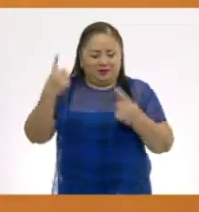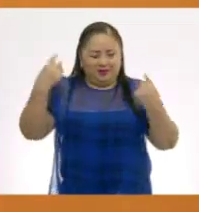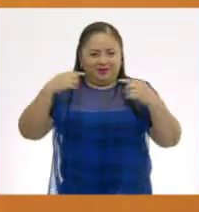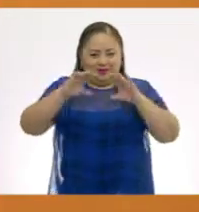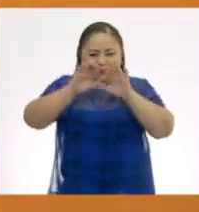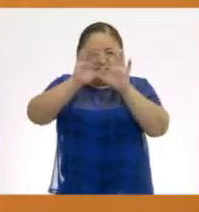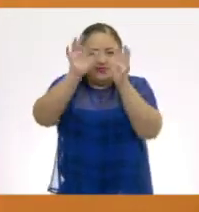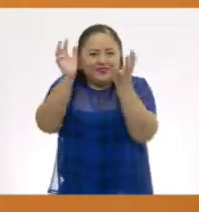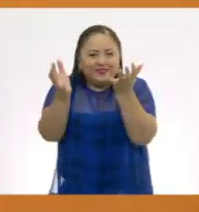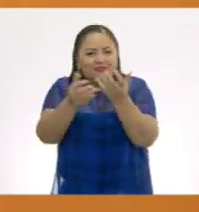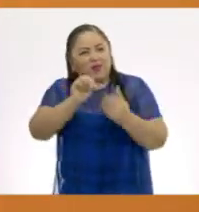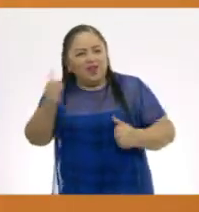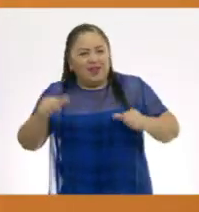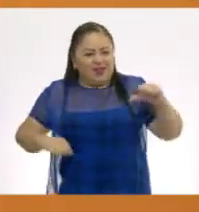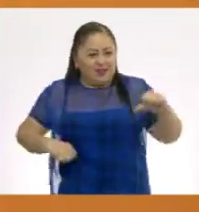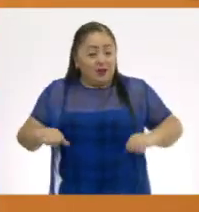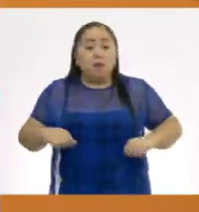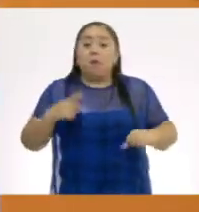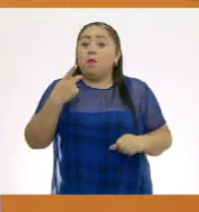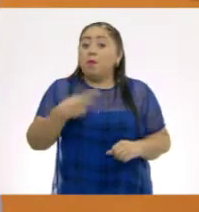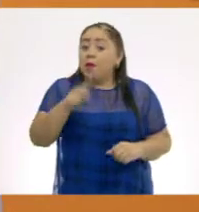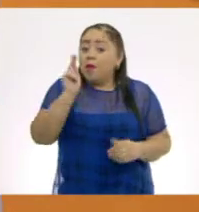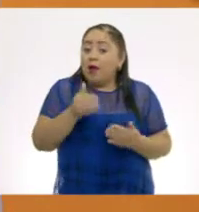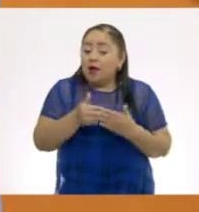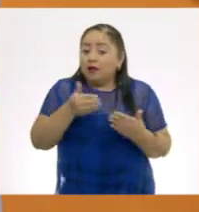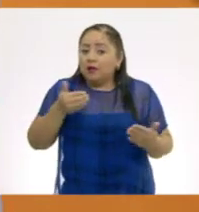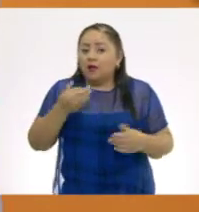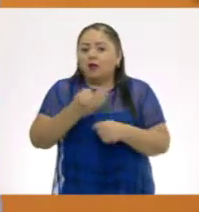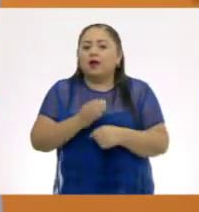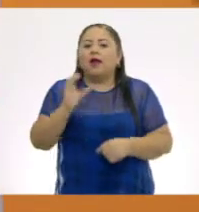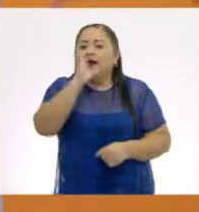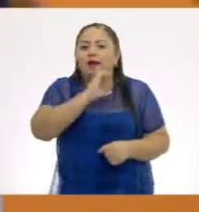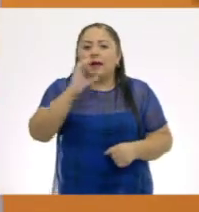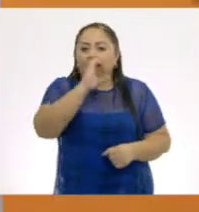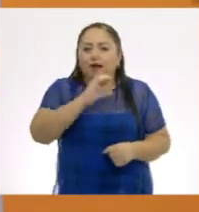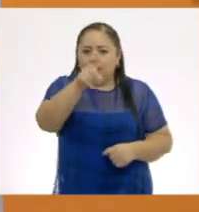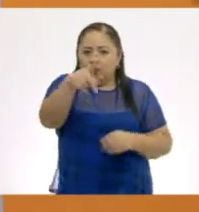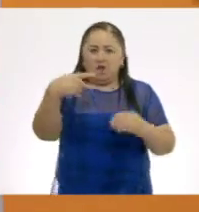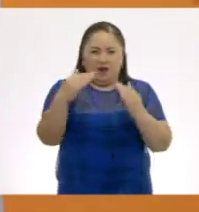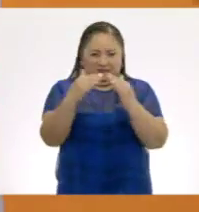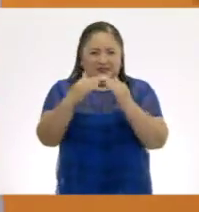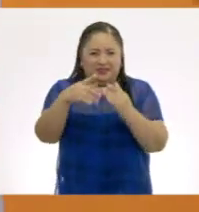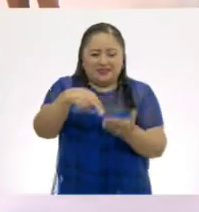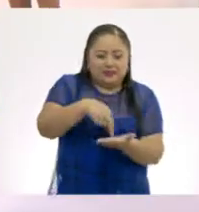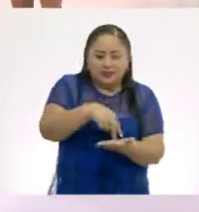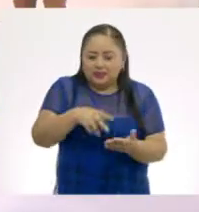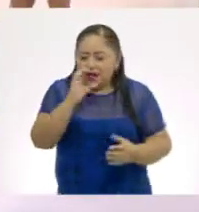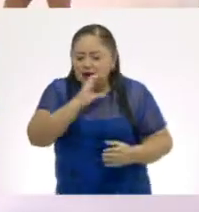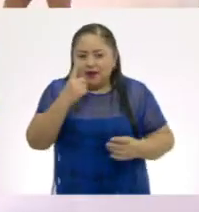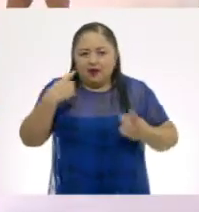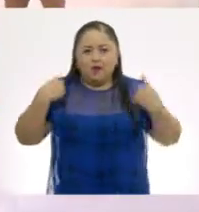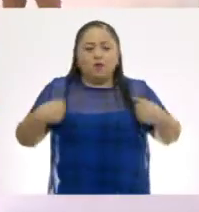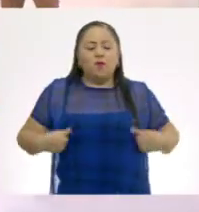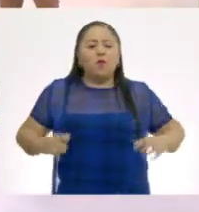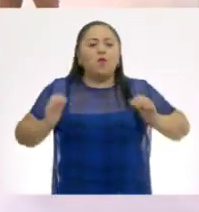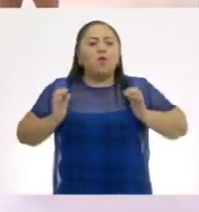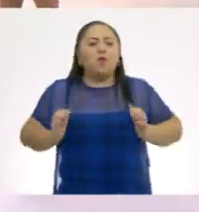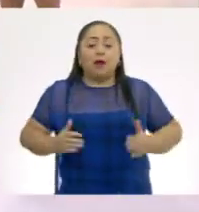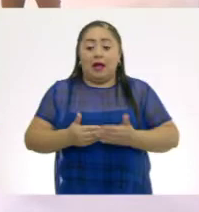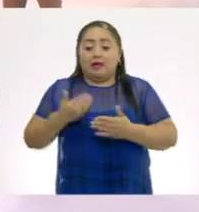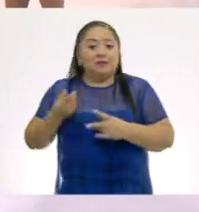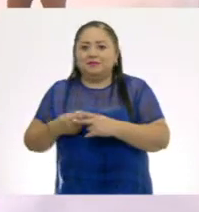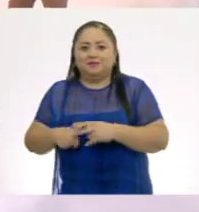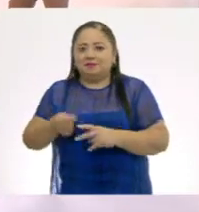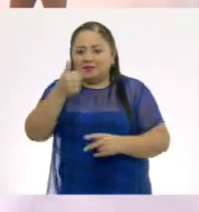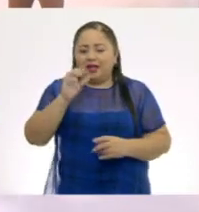con algunas actividades. Pero antes, vamos a calentar. Busquen un espacio en su lugar para calentar nuestro cuerpo antes de